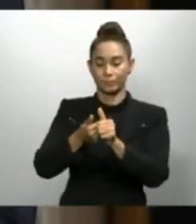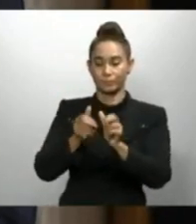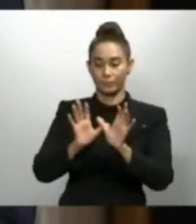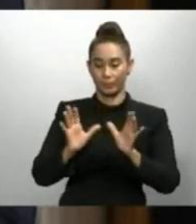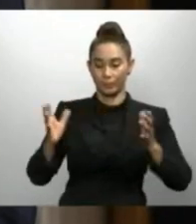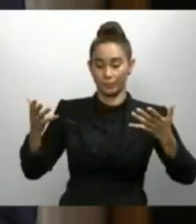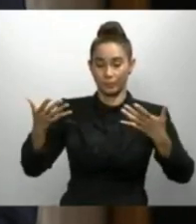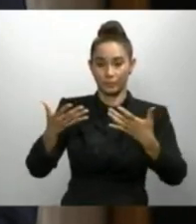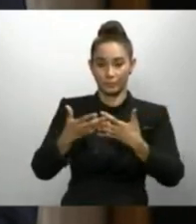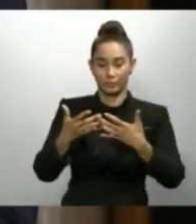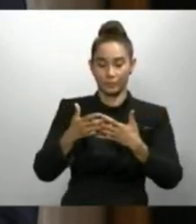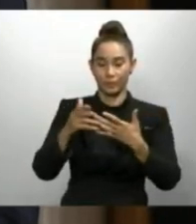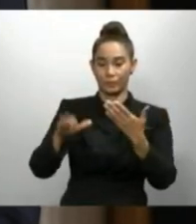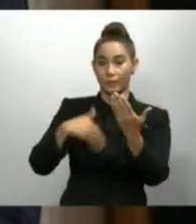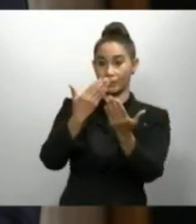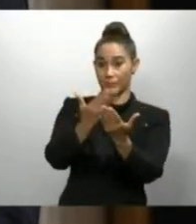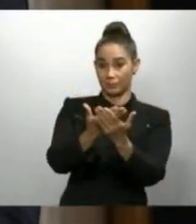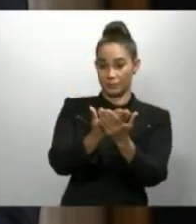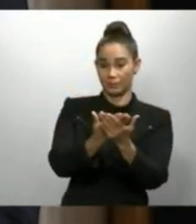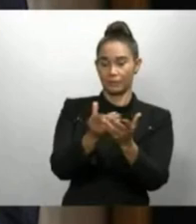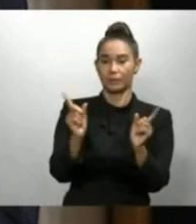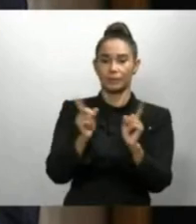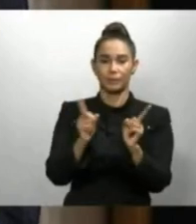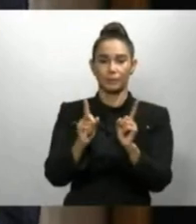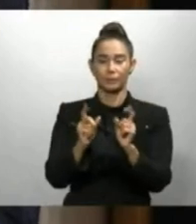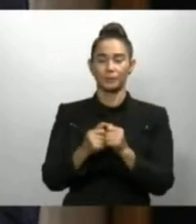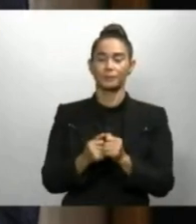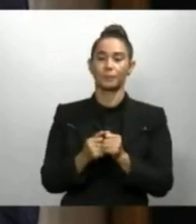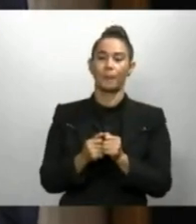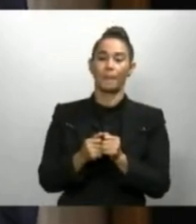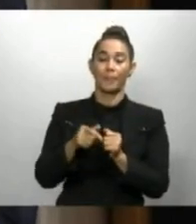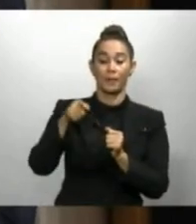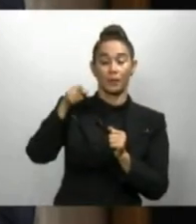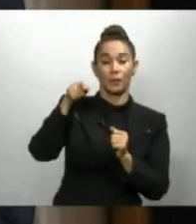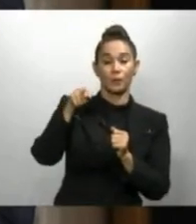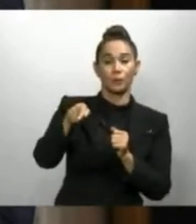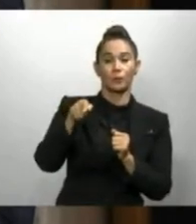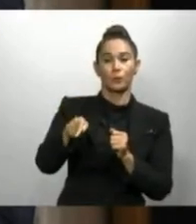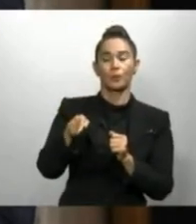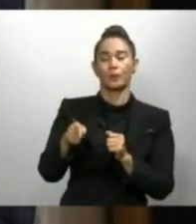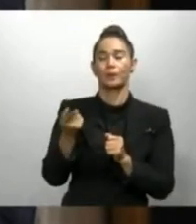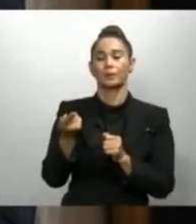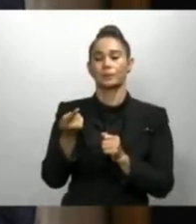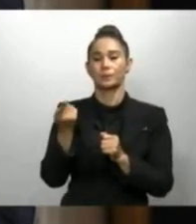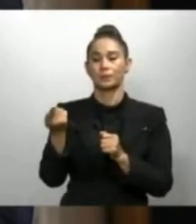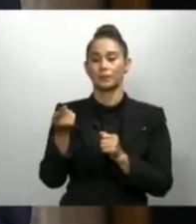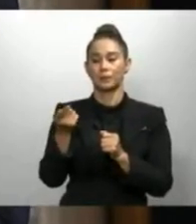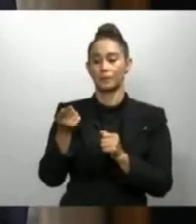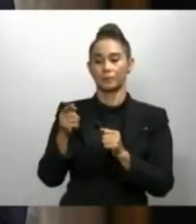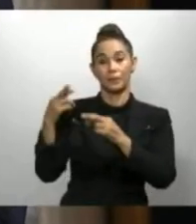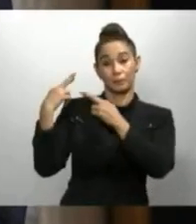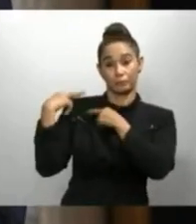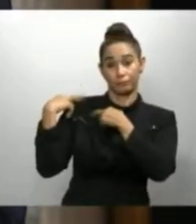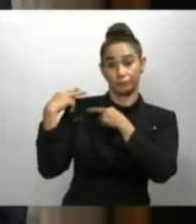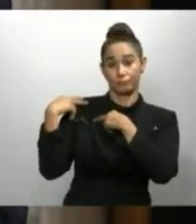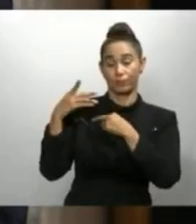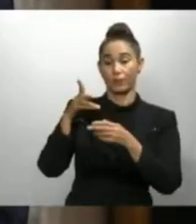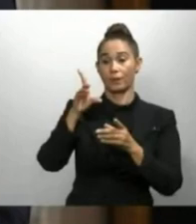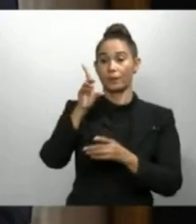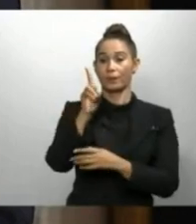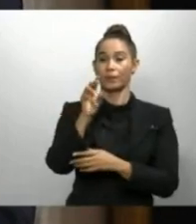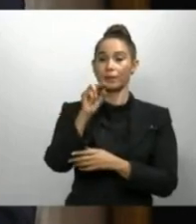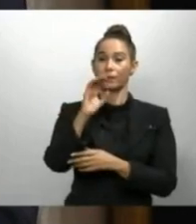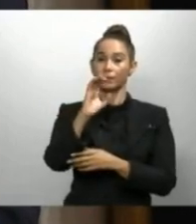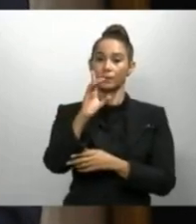precursores hasta su destino final, lo cual realizarán aleatoriamente la Dirección Nacional de Control de